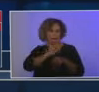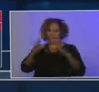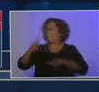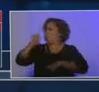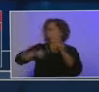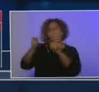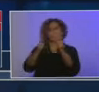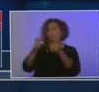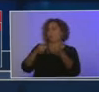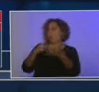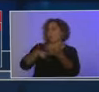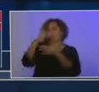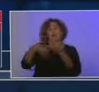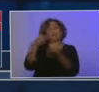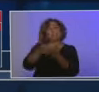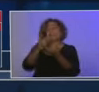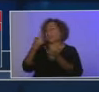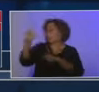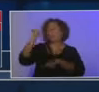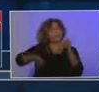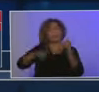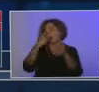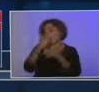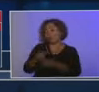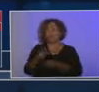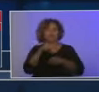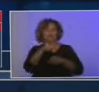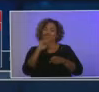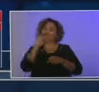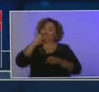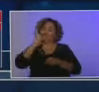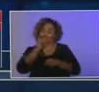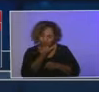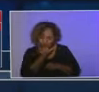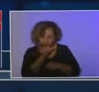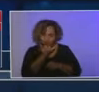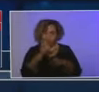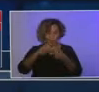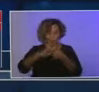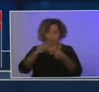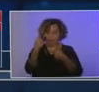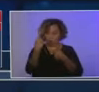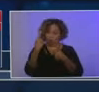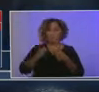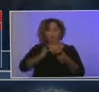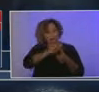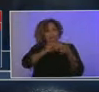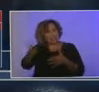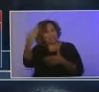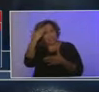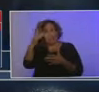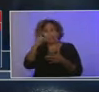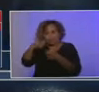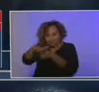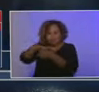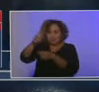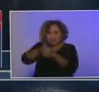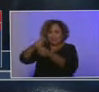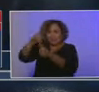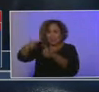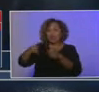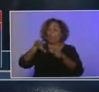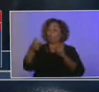administrar este programa. Yo creo que obviamente eso fue un error craso. Otro error, como usted dijo, el problema que el